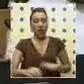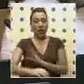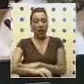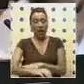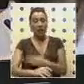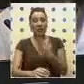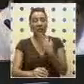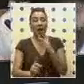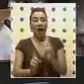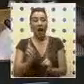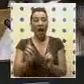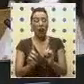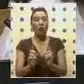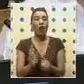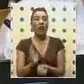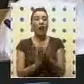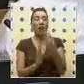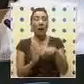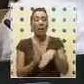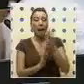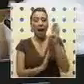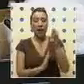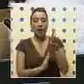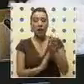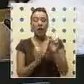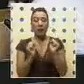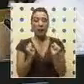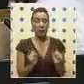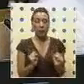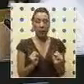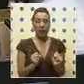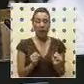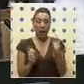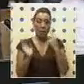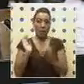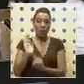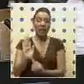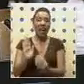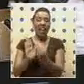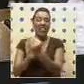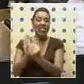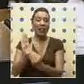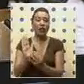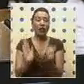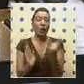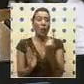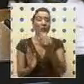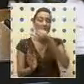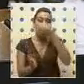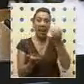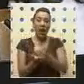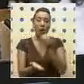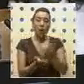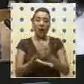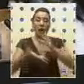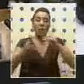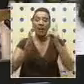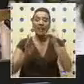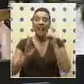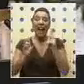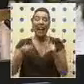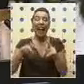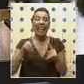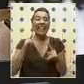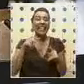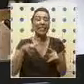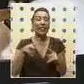también algunos presentes en la nueva mayoría, que pudieran mostrarnos datos sobre universidades que lucren en el mundo y que se encuentren en algún ranking